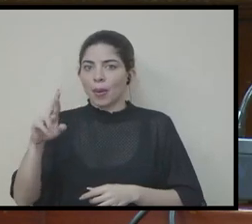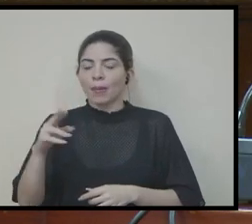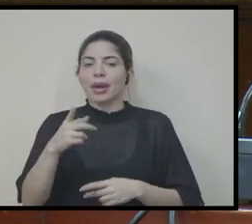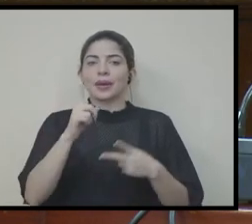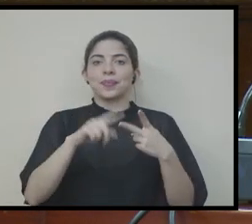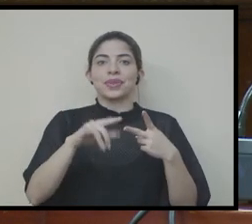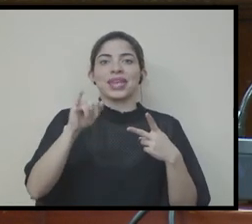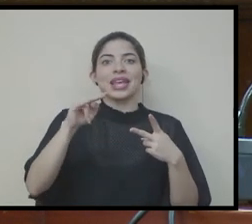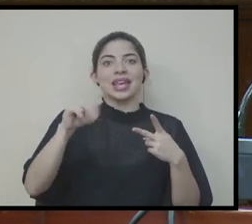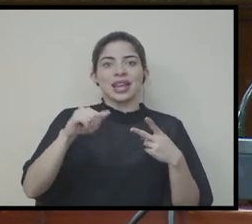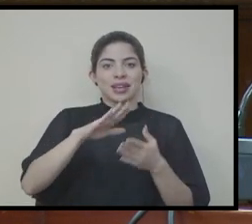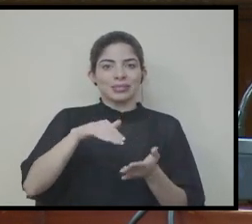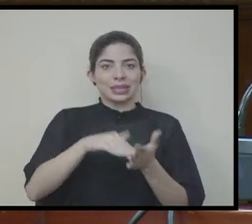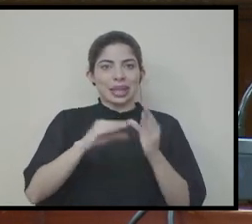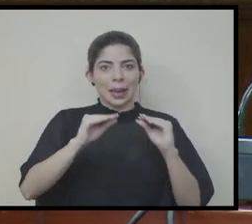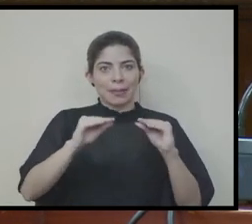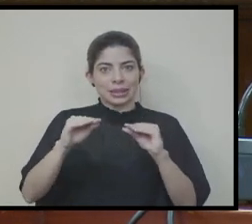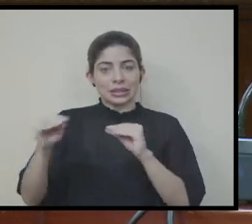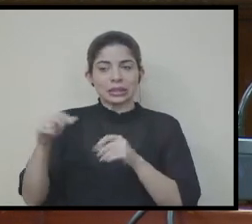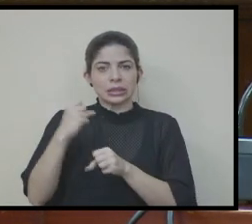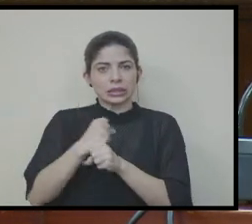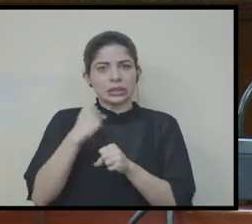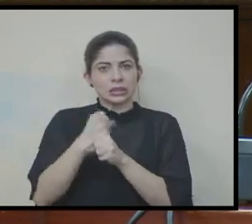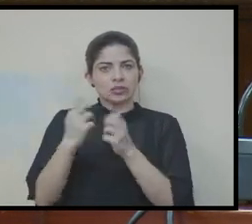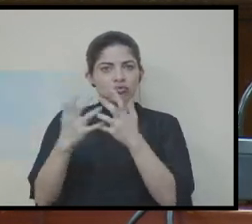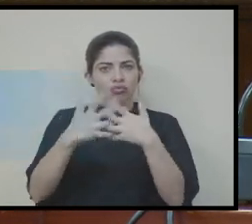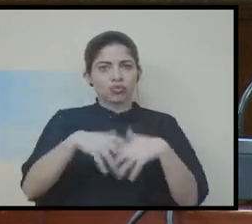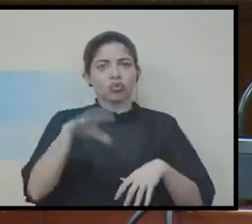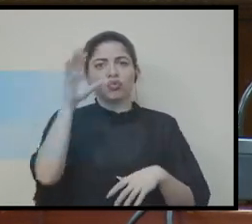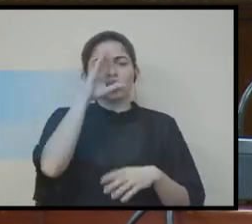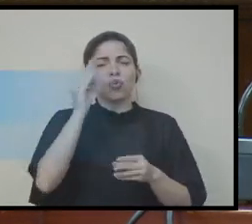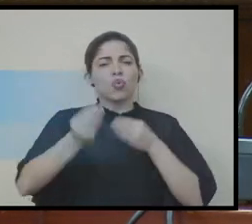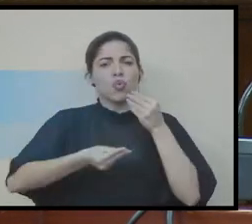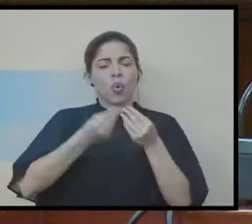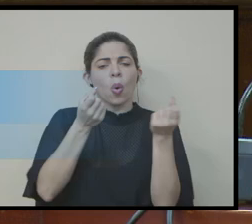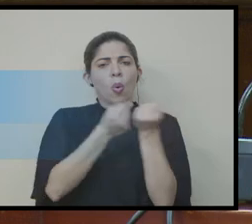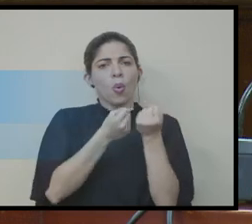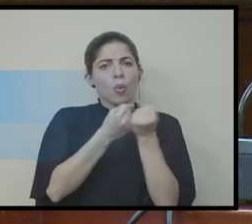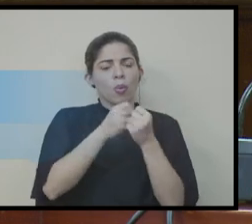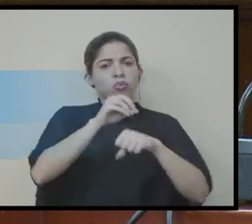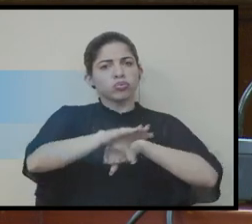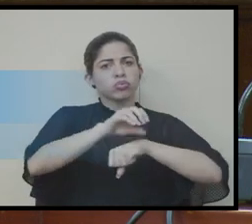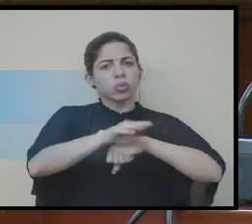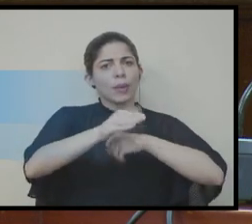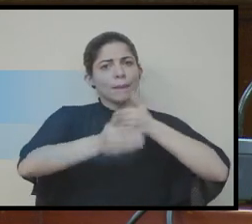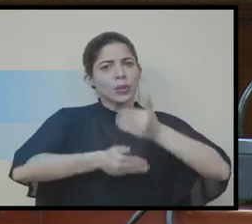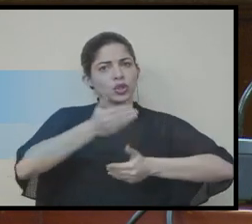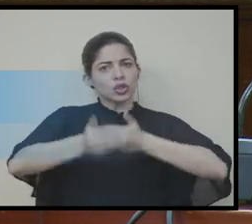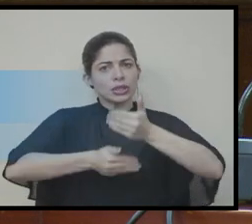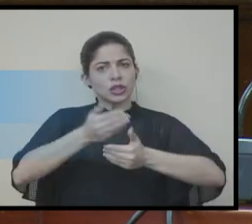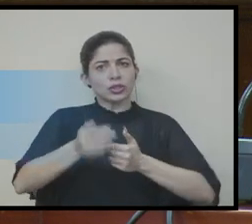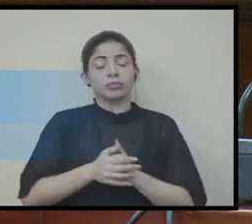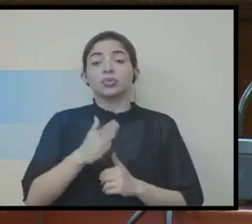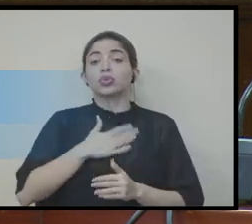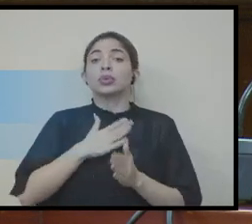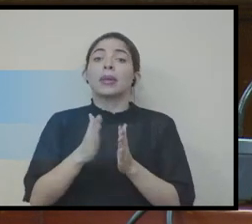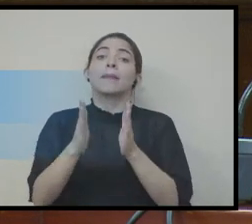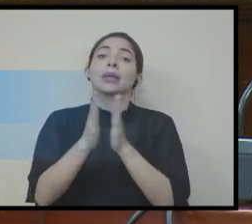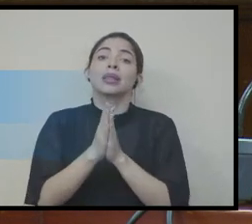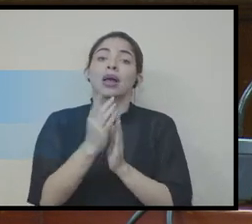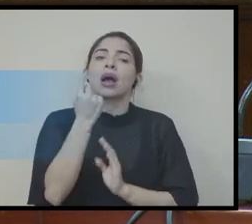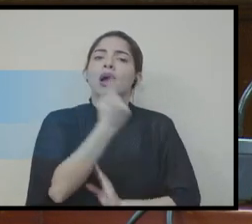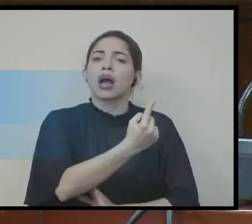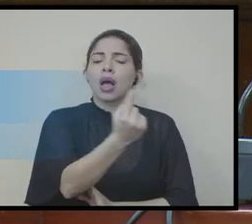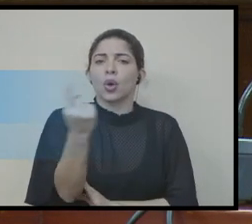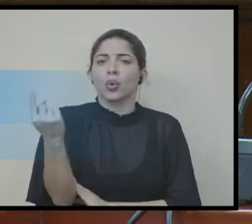sus centros de capacitación, que trabajan articulados buscando cómo apoyar y orientar en estos procesos. Yo les pediría que cada